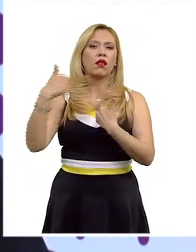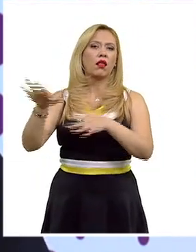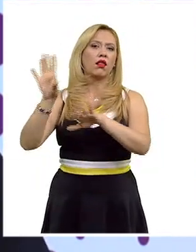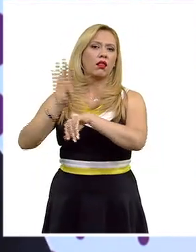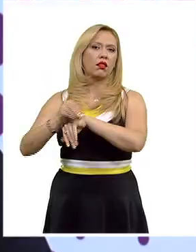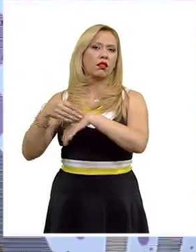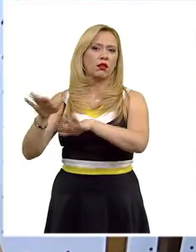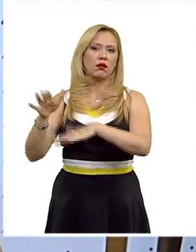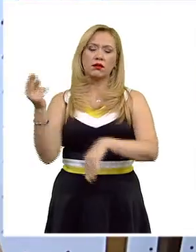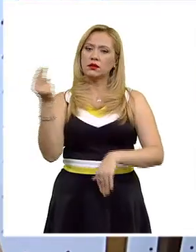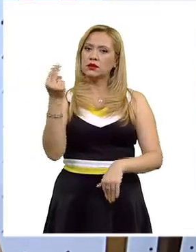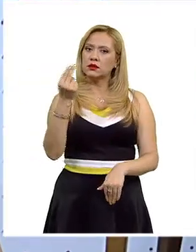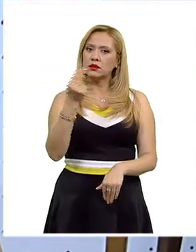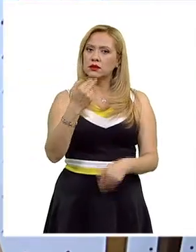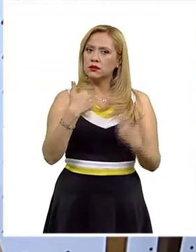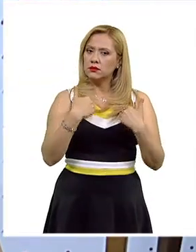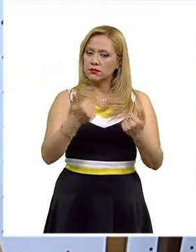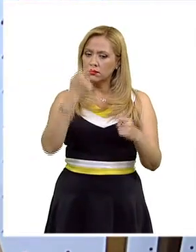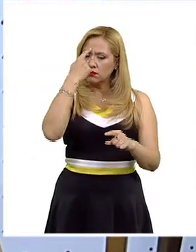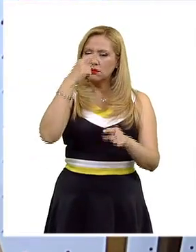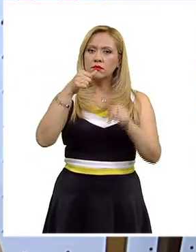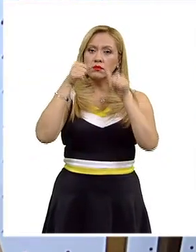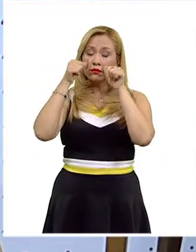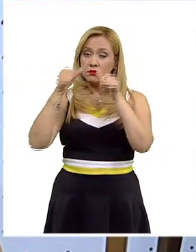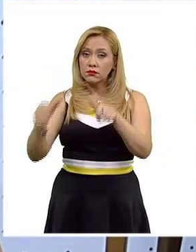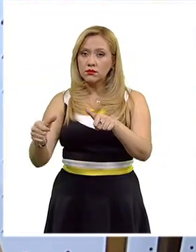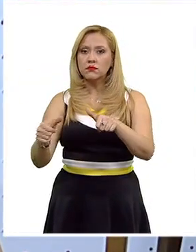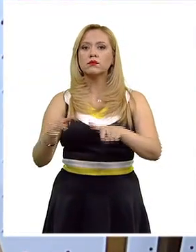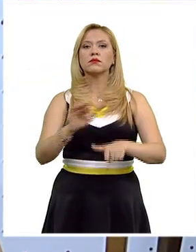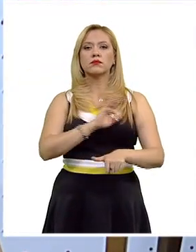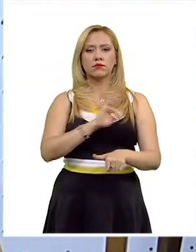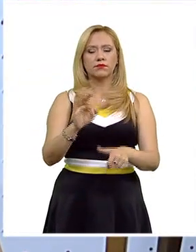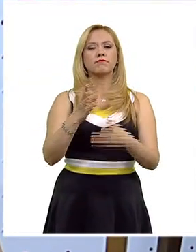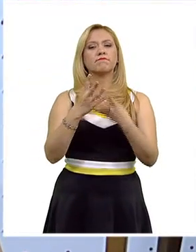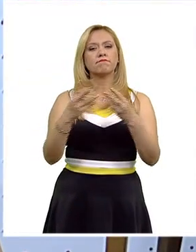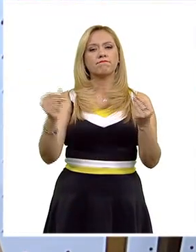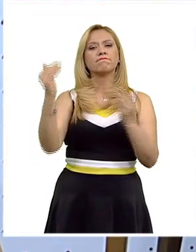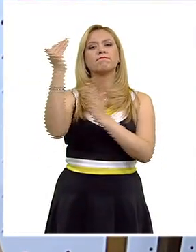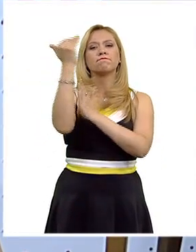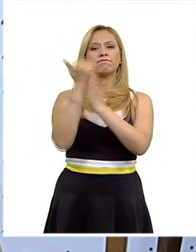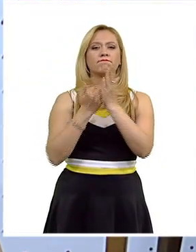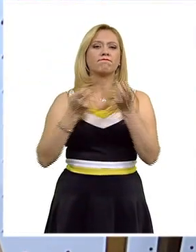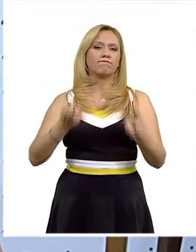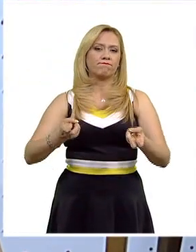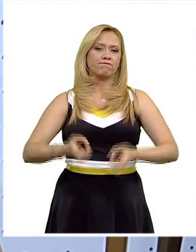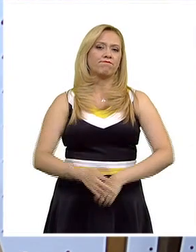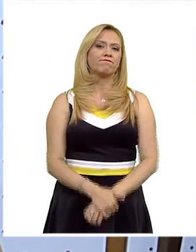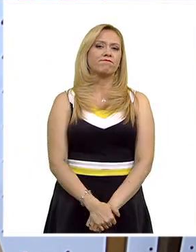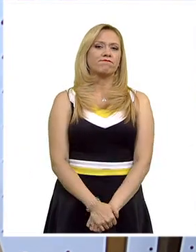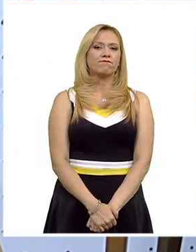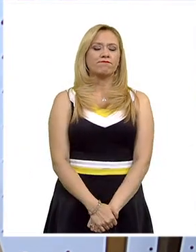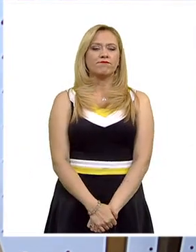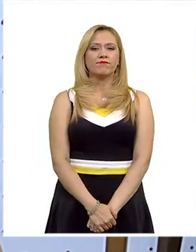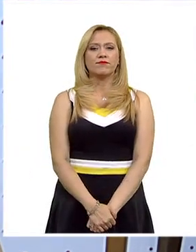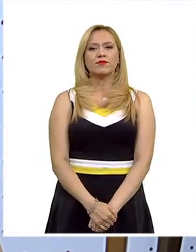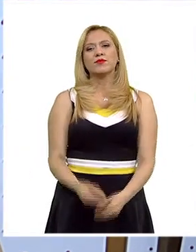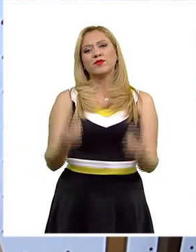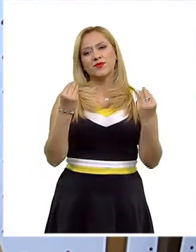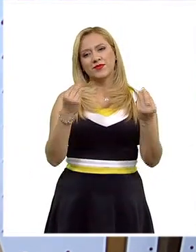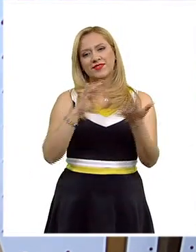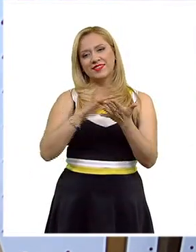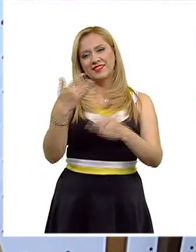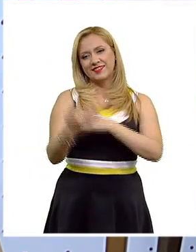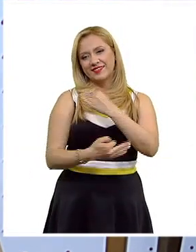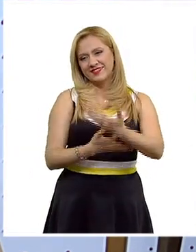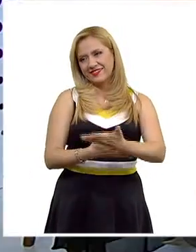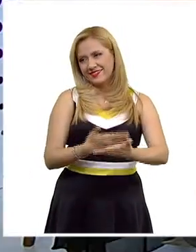énfasis pongamos en entender eso y atender eso, pues más vamos a poder reducir estas conductas. Claro. Bueno, pues muchas gracias a